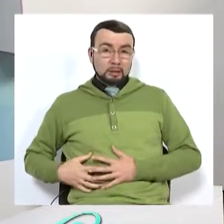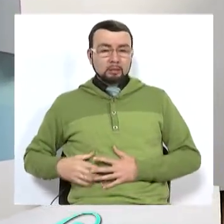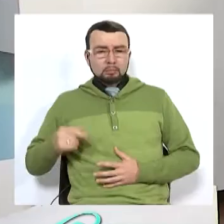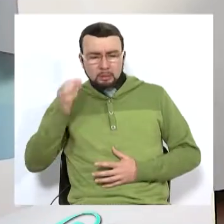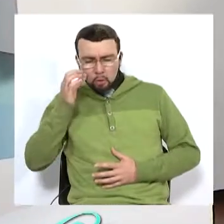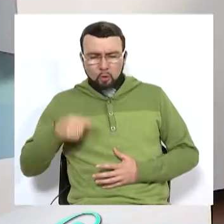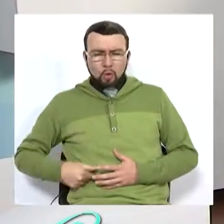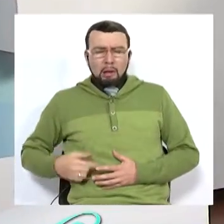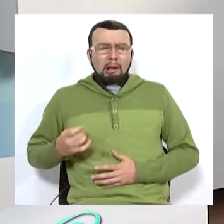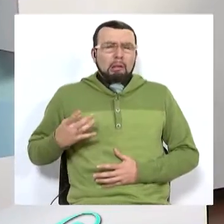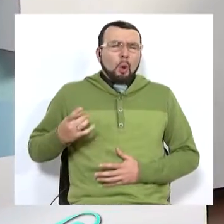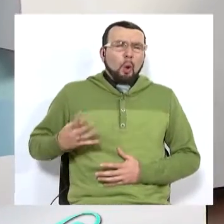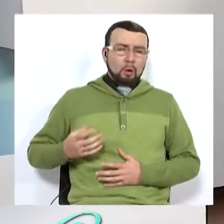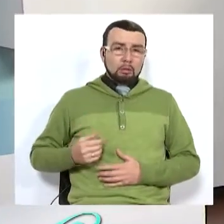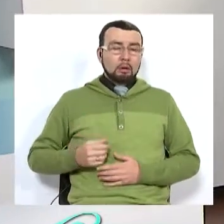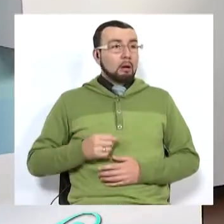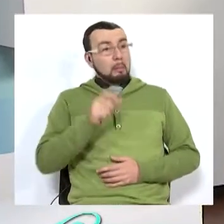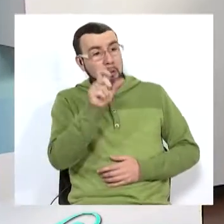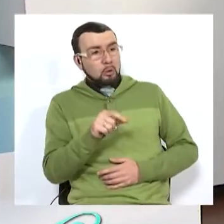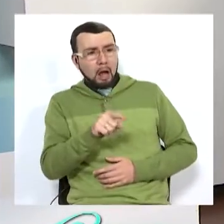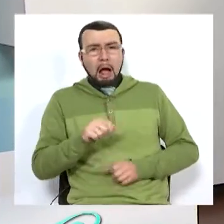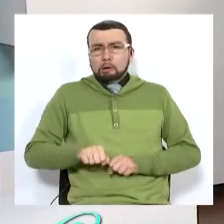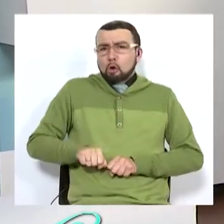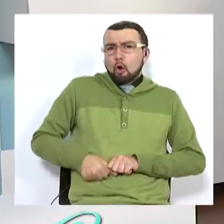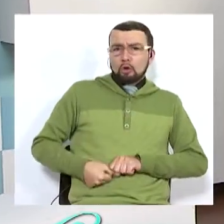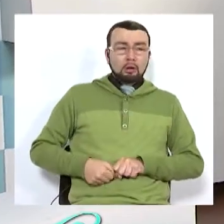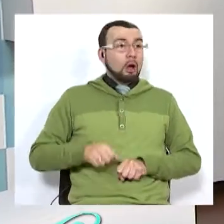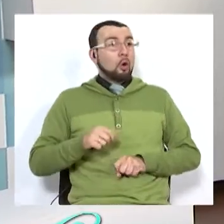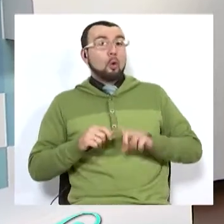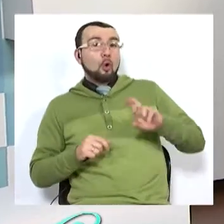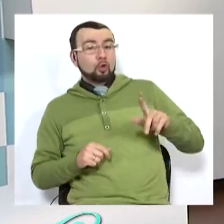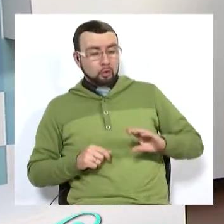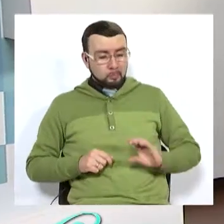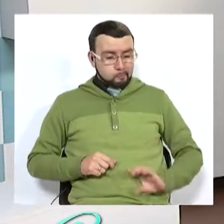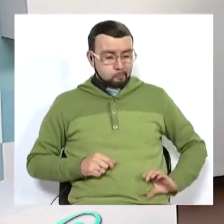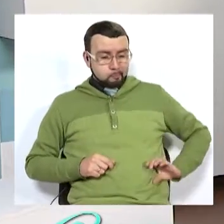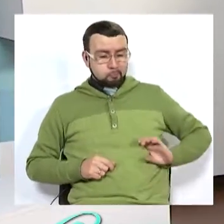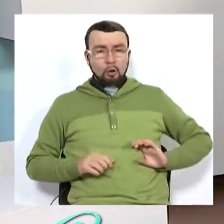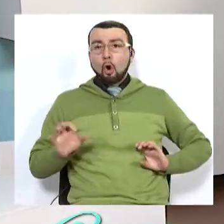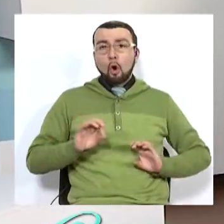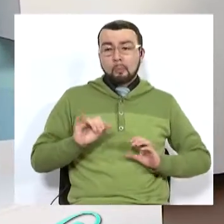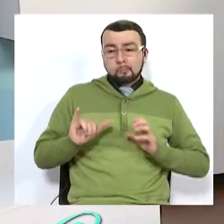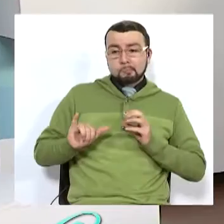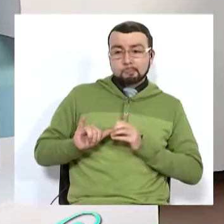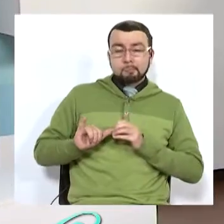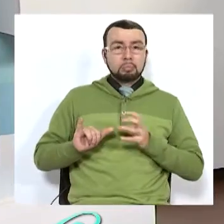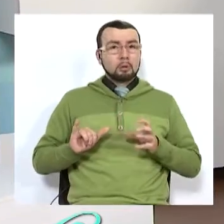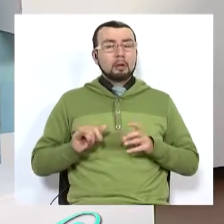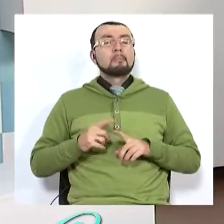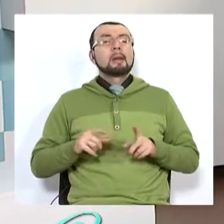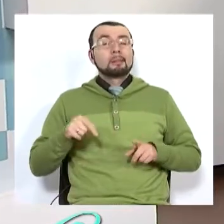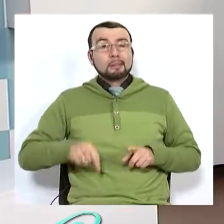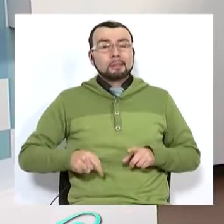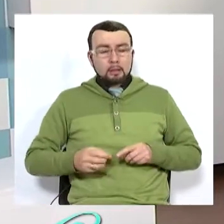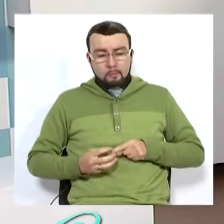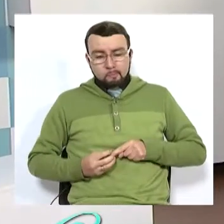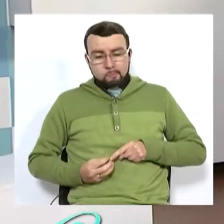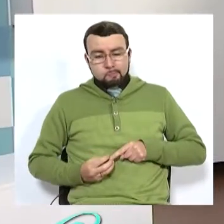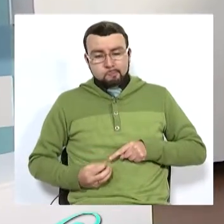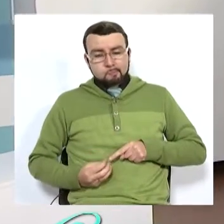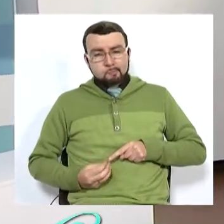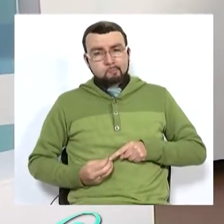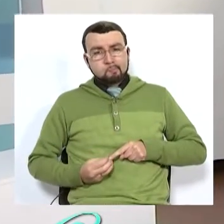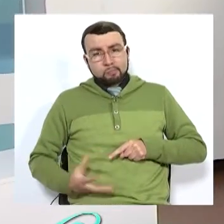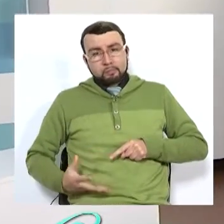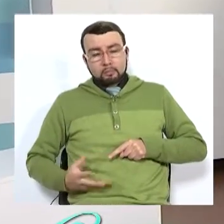y resulta que para algunos será un cólico, otros dirán que es colon, otros dirán que es un problema de ovario, y resulta que puede ser una apendicitis que se está